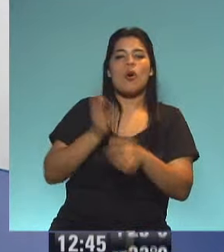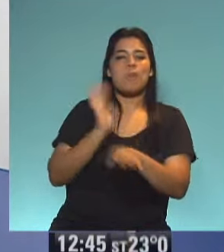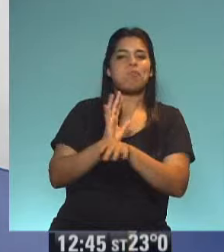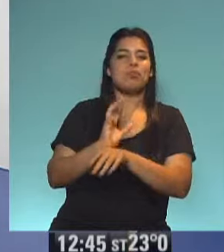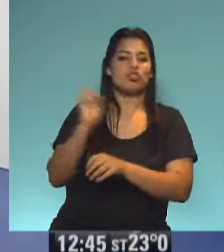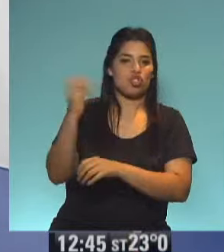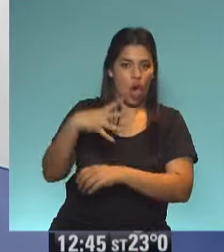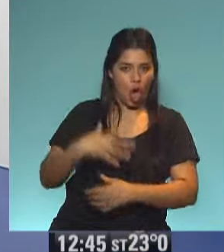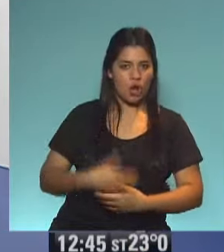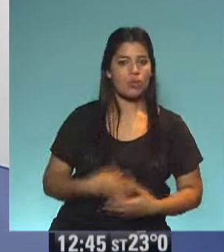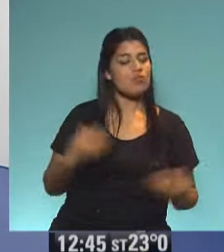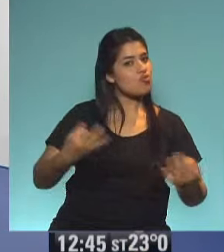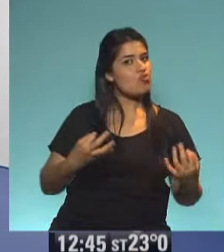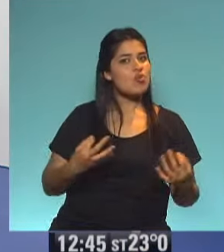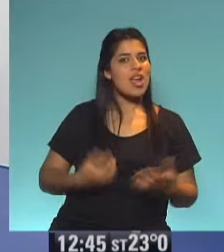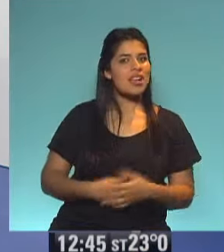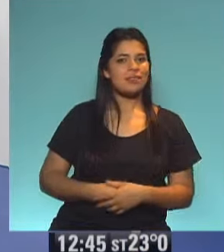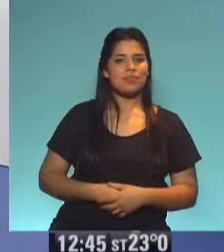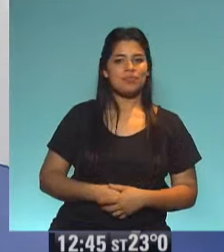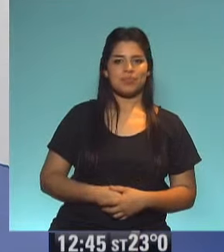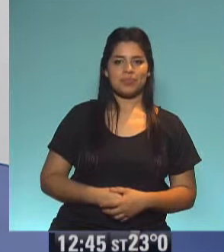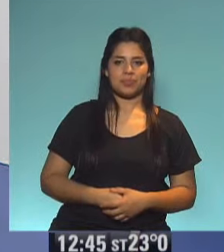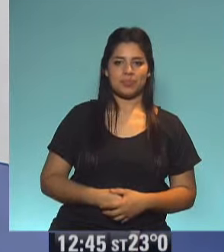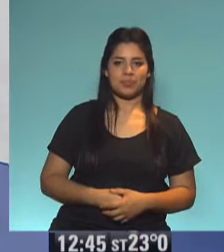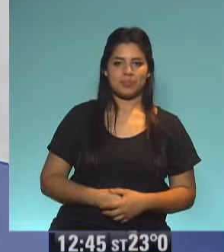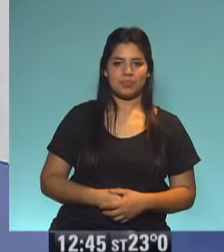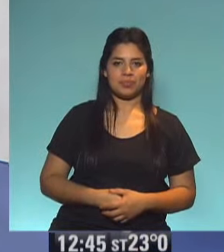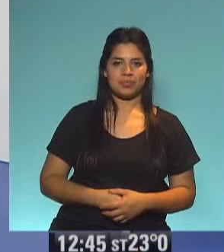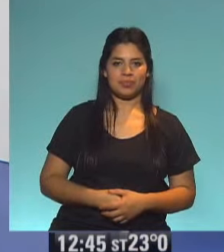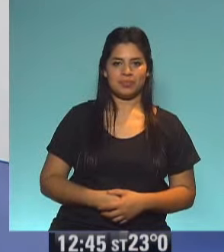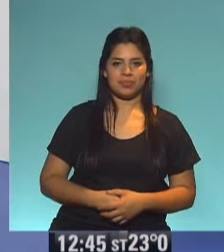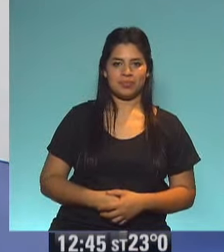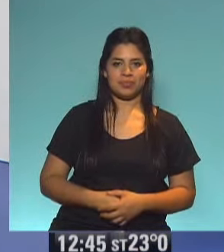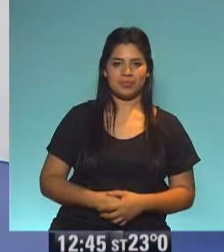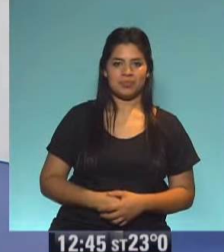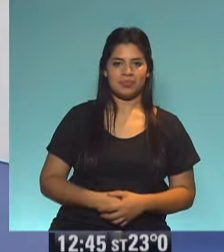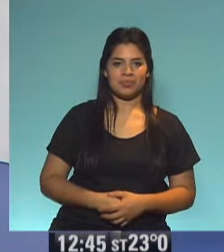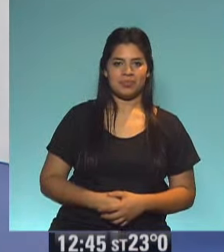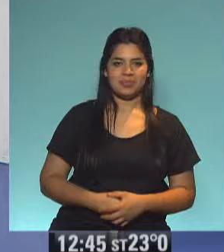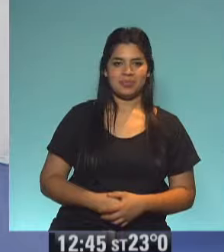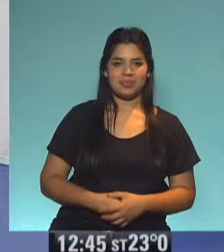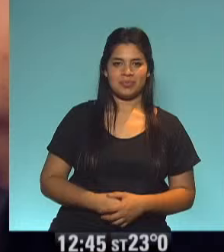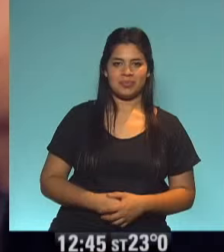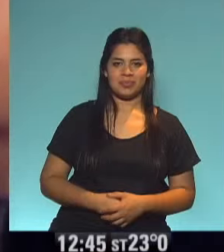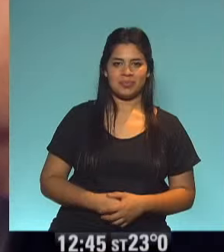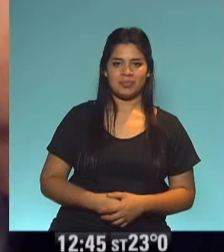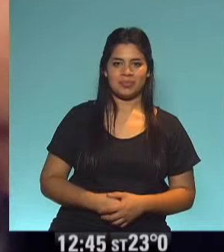está. Muy bien. Unas gotitas. Bien. Por ahí hace falta más.